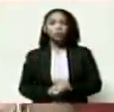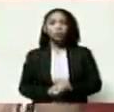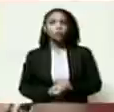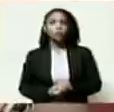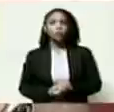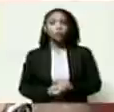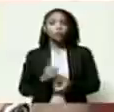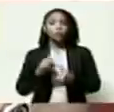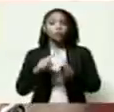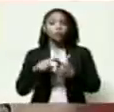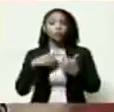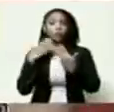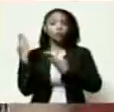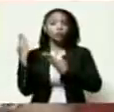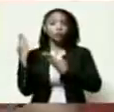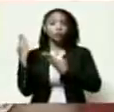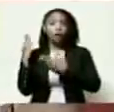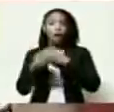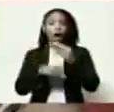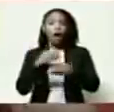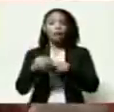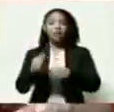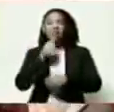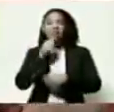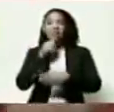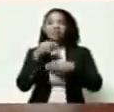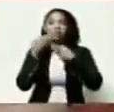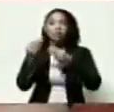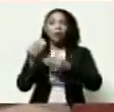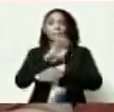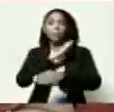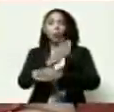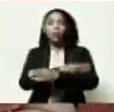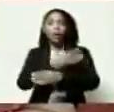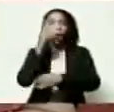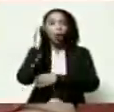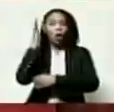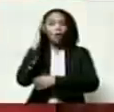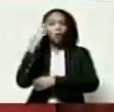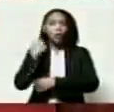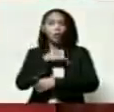Entonces, esto es darle, ¿y a quién se le da el poder? Al Congreso de nuestro partido.